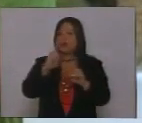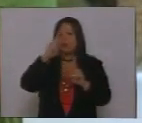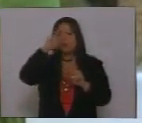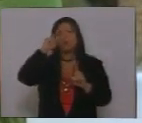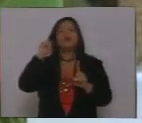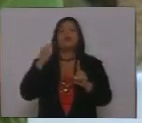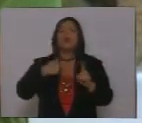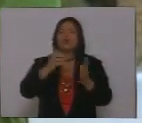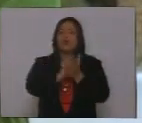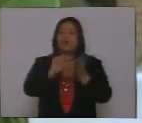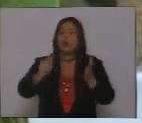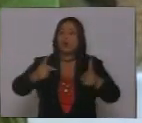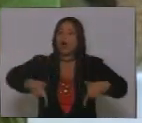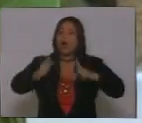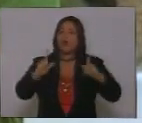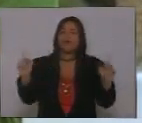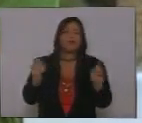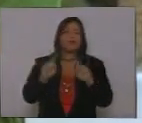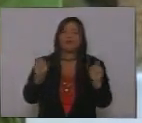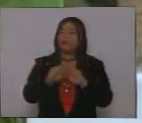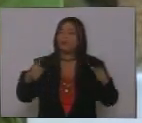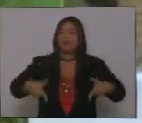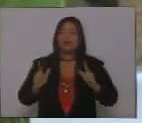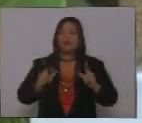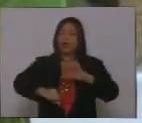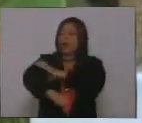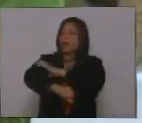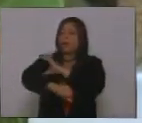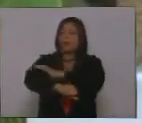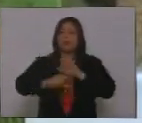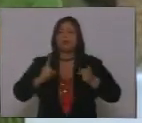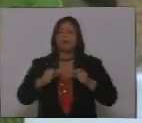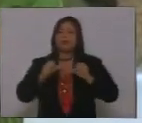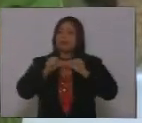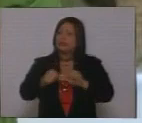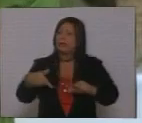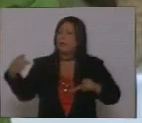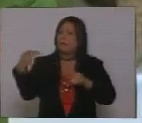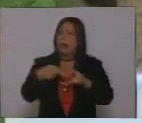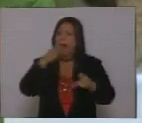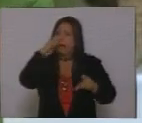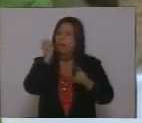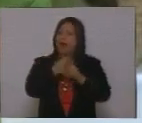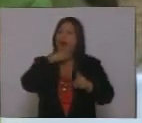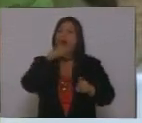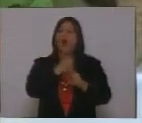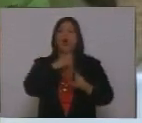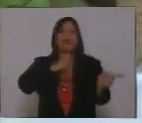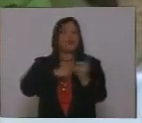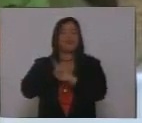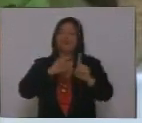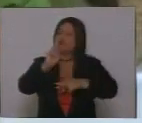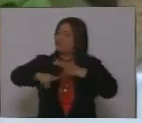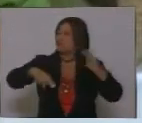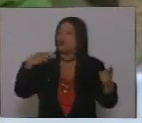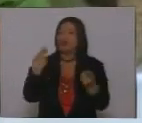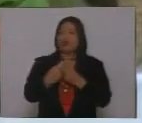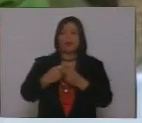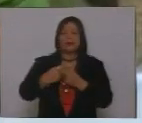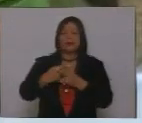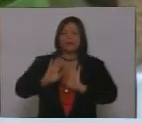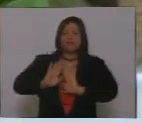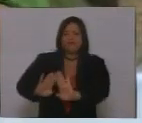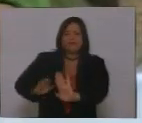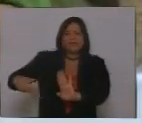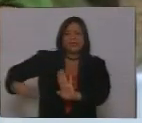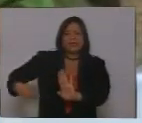No permitamos que la derecha siga infundiendo el odio en nuestra juventud. Y